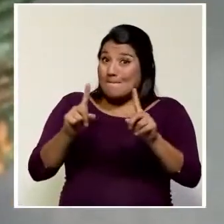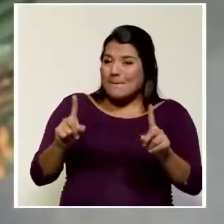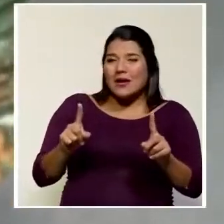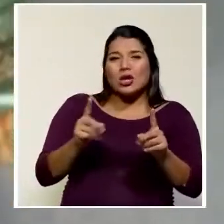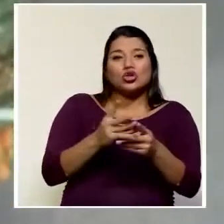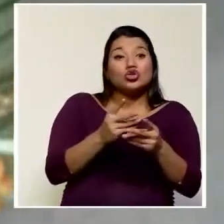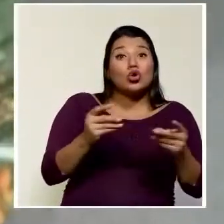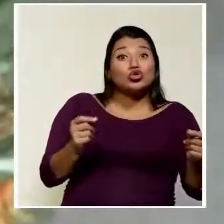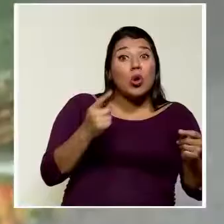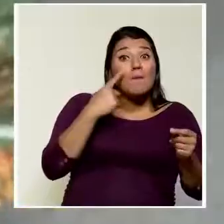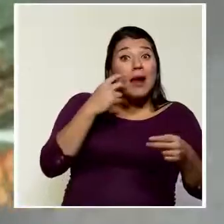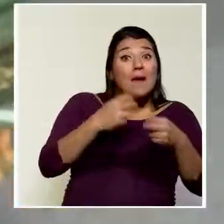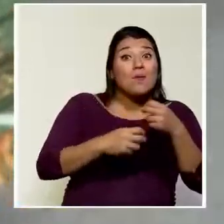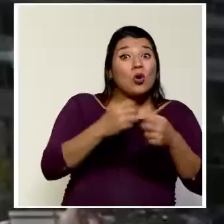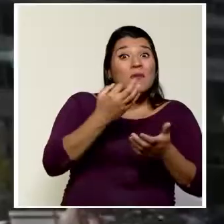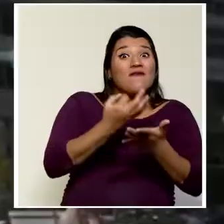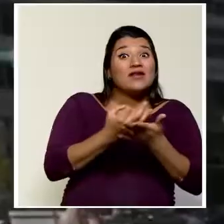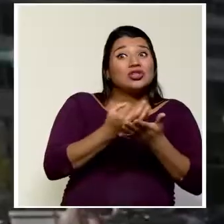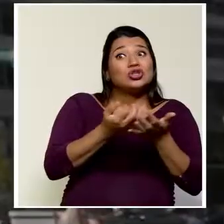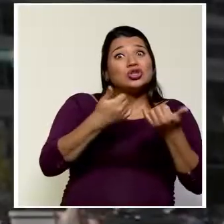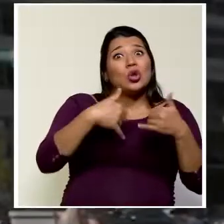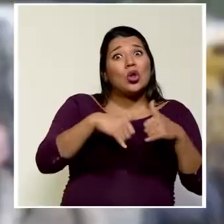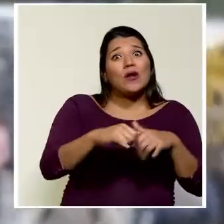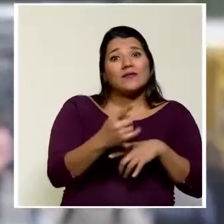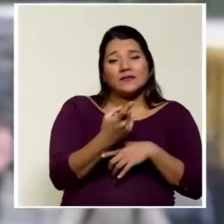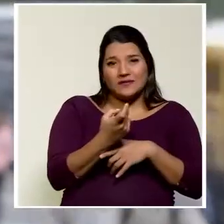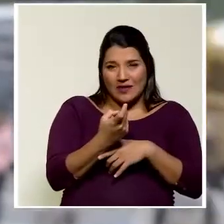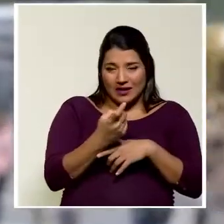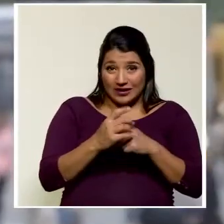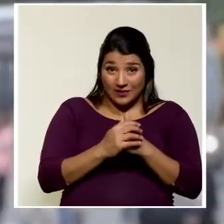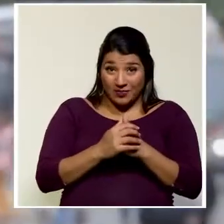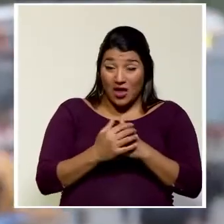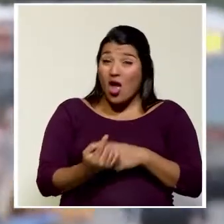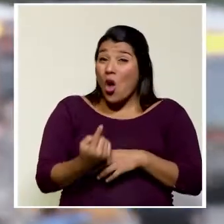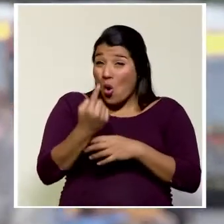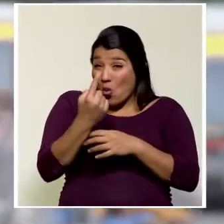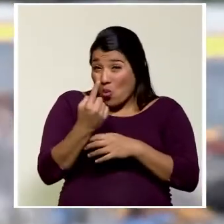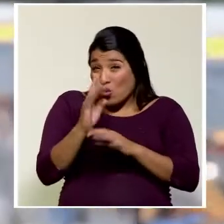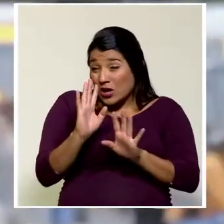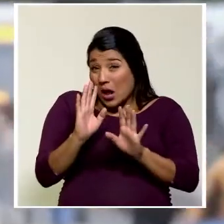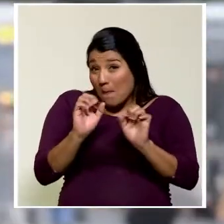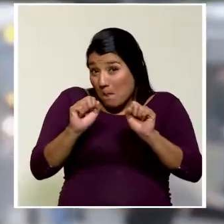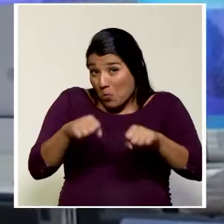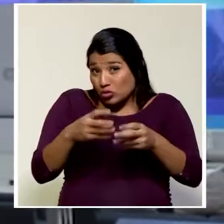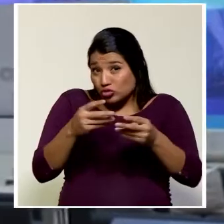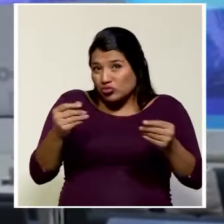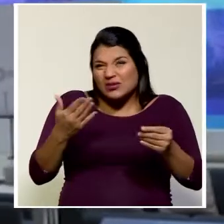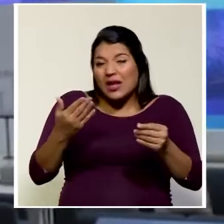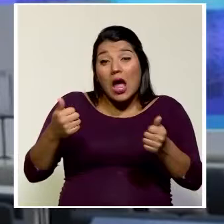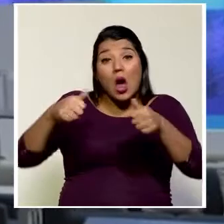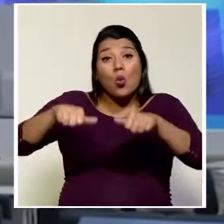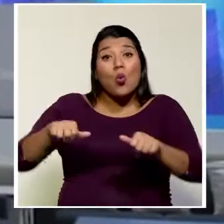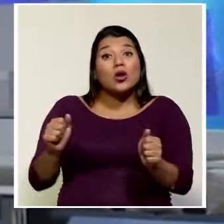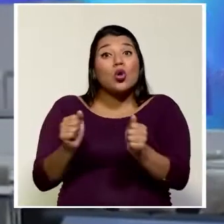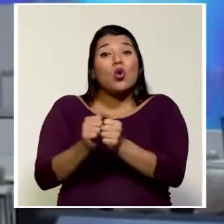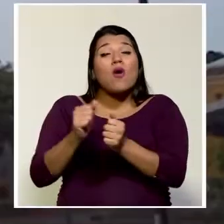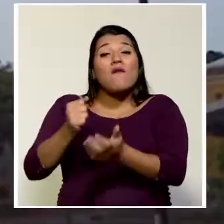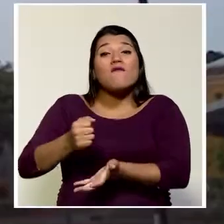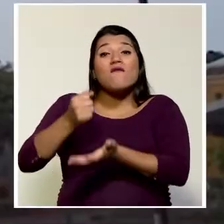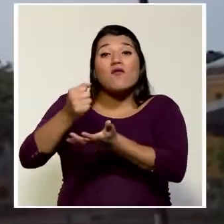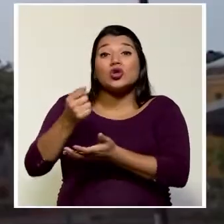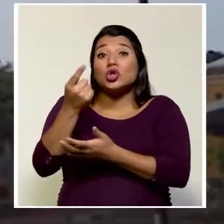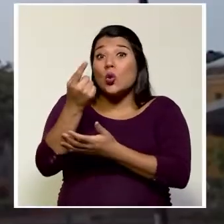financieros sigue pendiente. Una de las vías, la del acuerdo con el Fondo Monetario Internacional, sigue pendiente en la